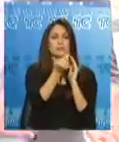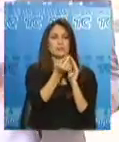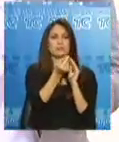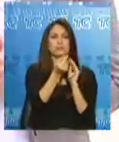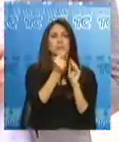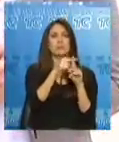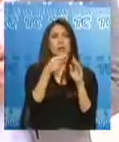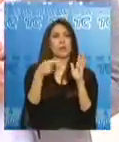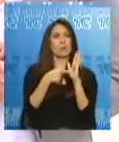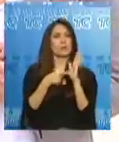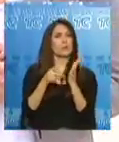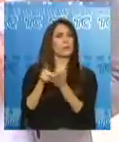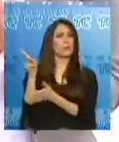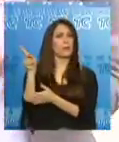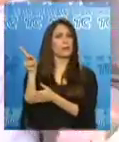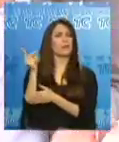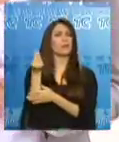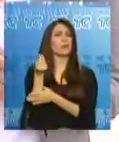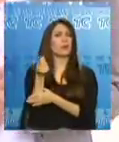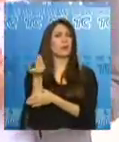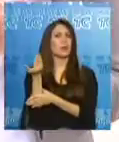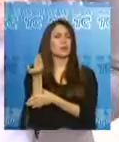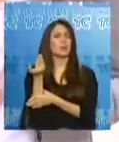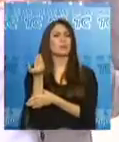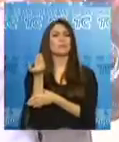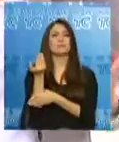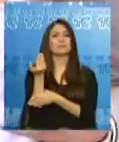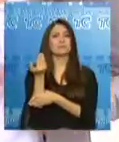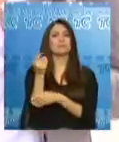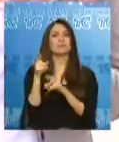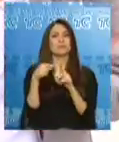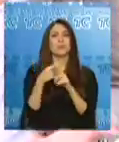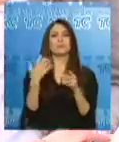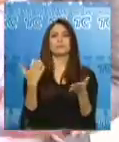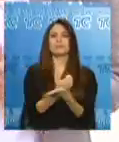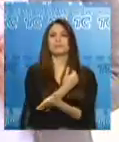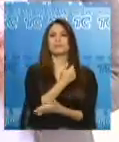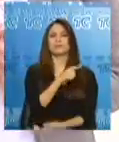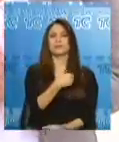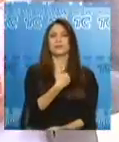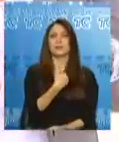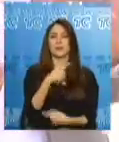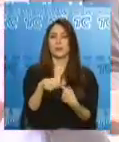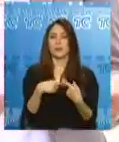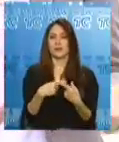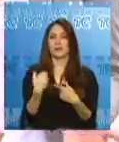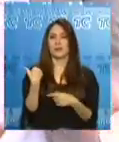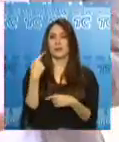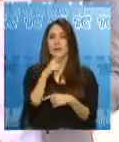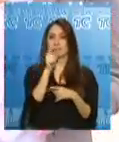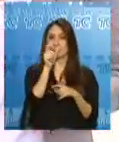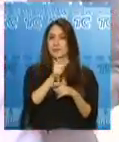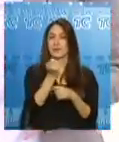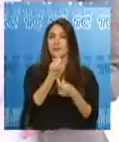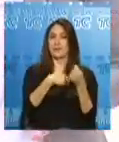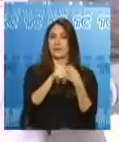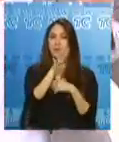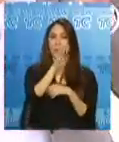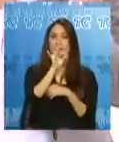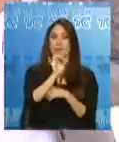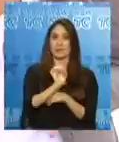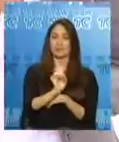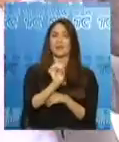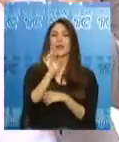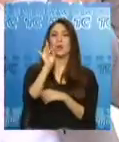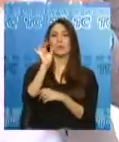un impuesto a esta ganancia extraordinaria, pero también pueden ver toda la ganancia que se genera al momento en que esta persona vende de 40.000 a 80.000, es